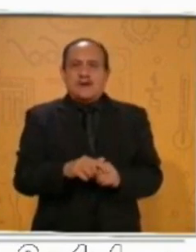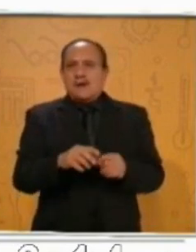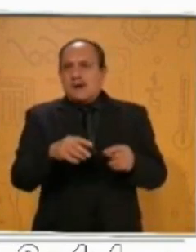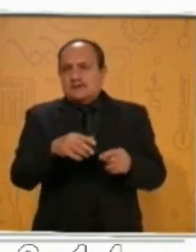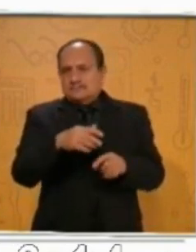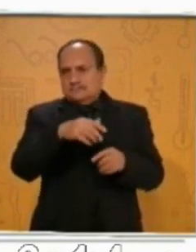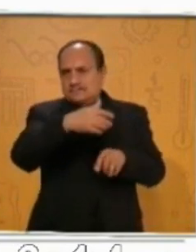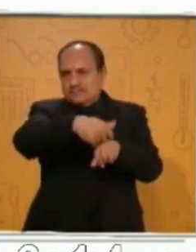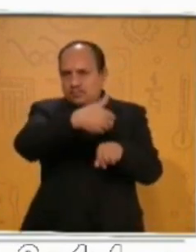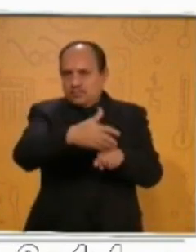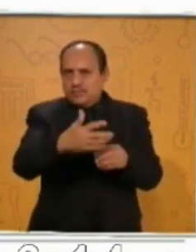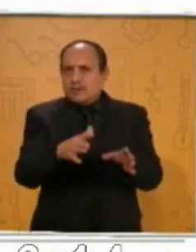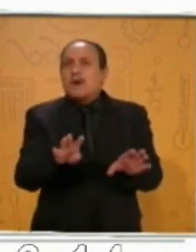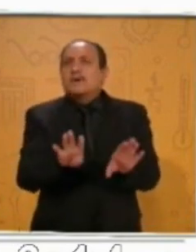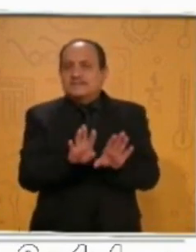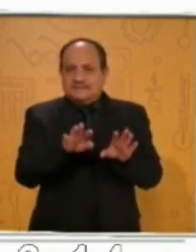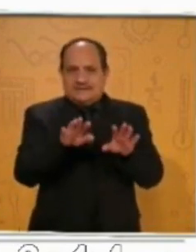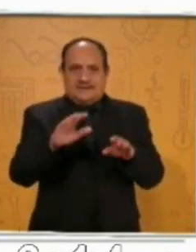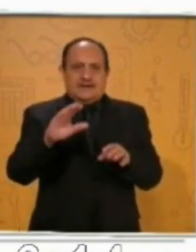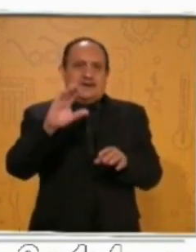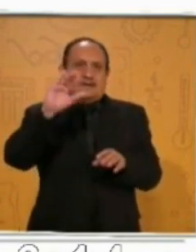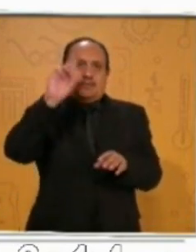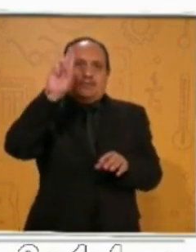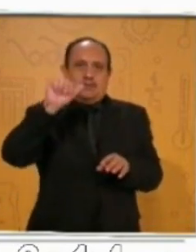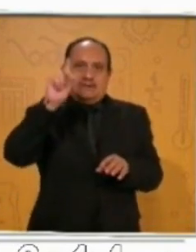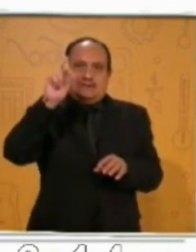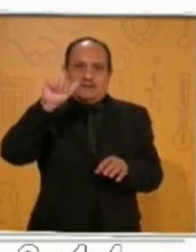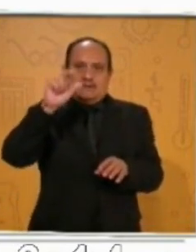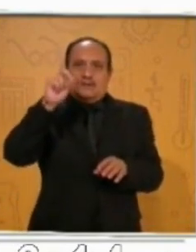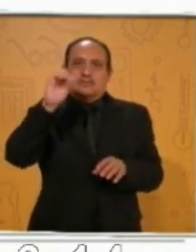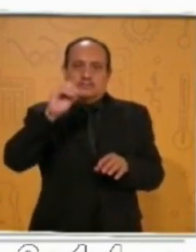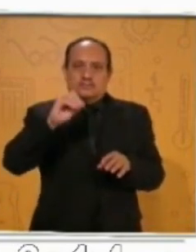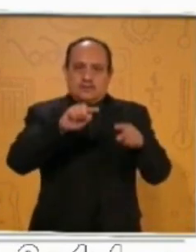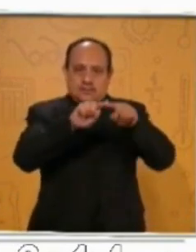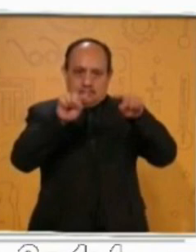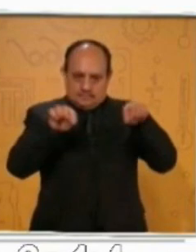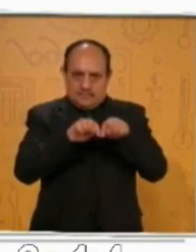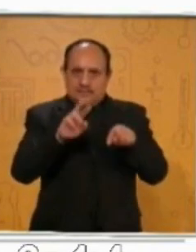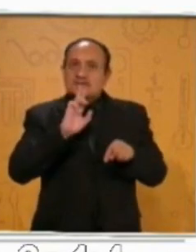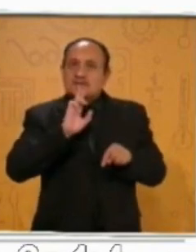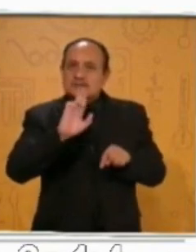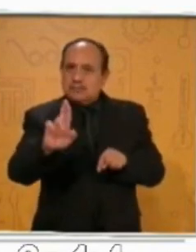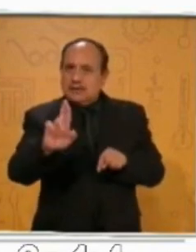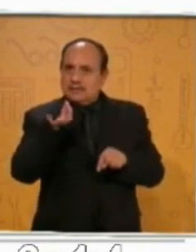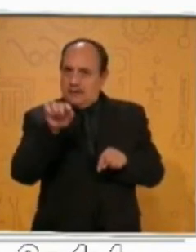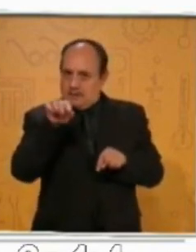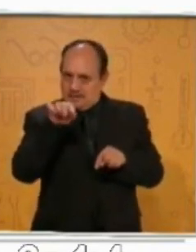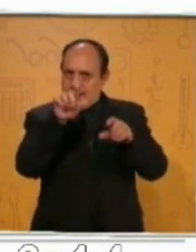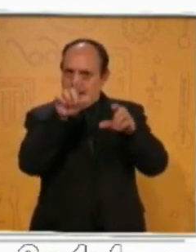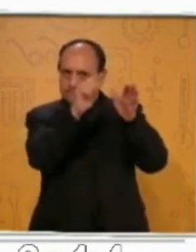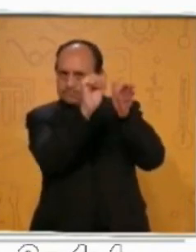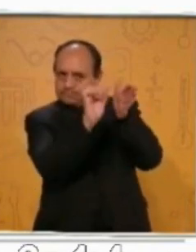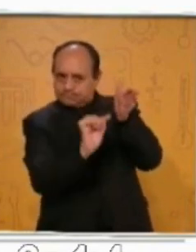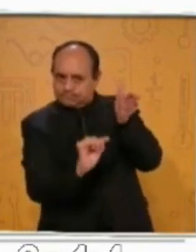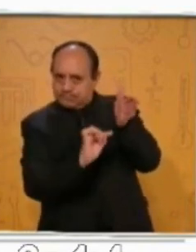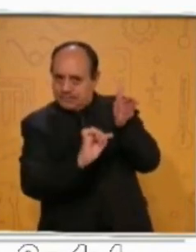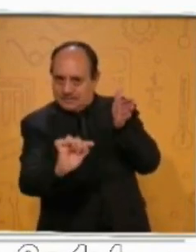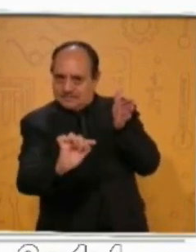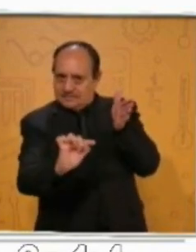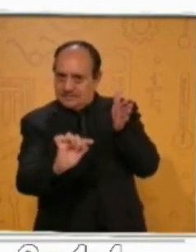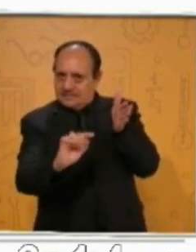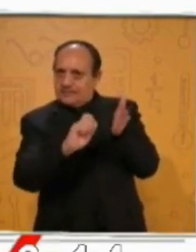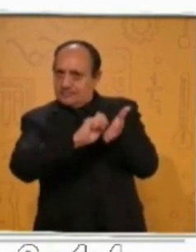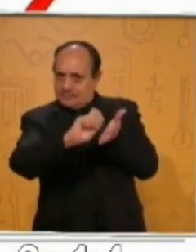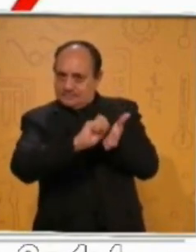fórmula corresponde al cuadrado. Si tenemos nosotros este resultado ahí con ustedes que lo mencionaron de